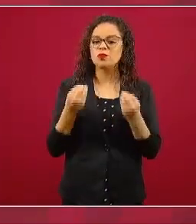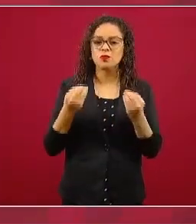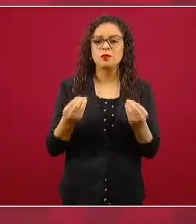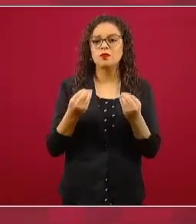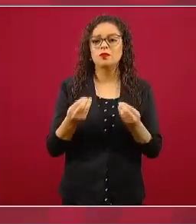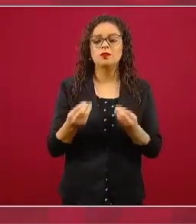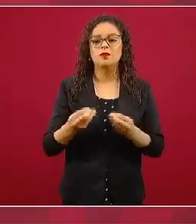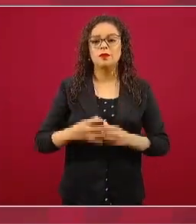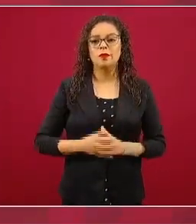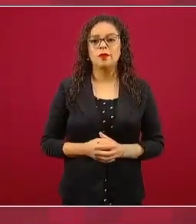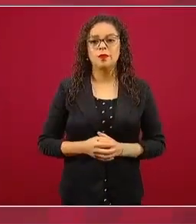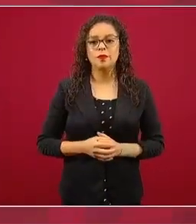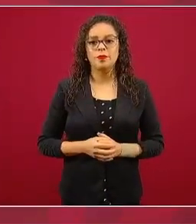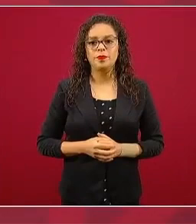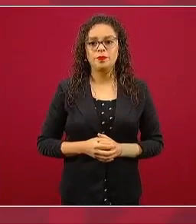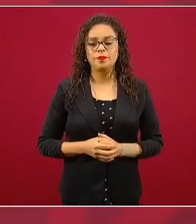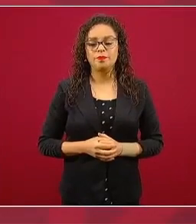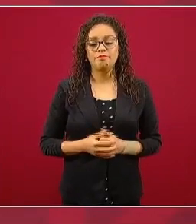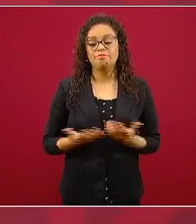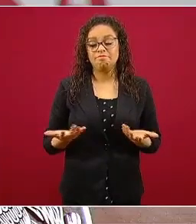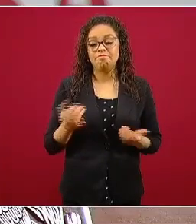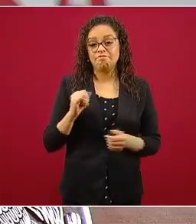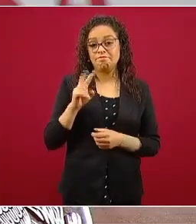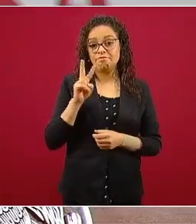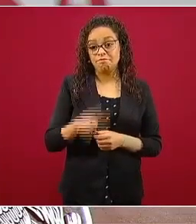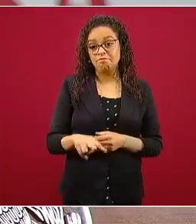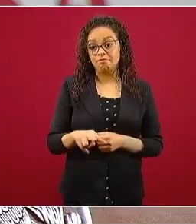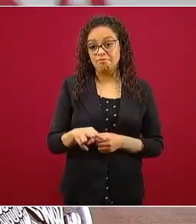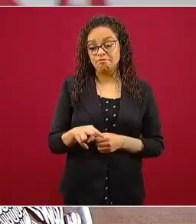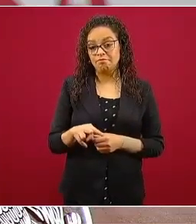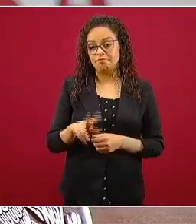Entonces es natural